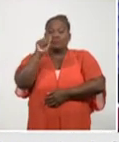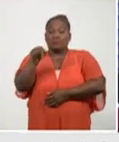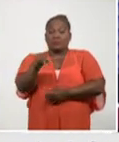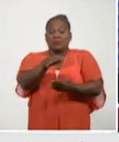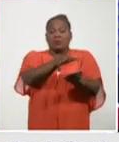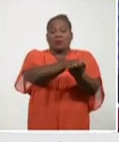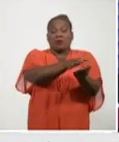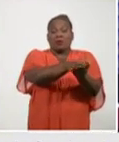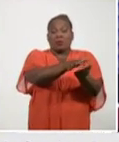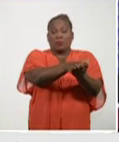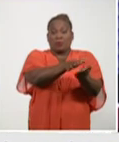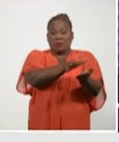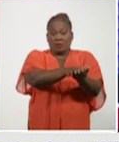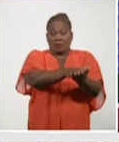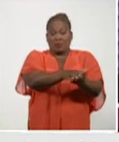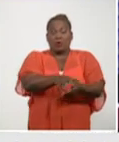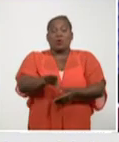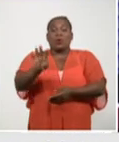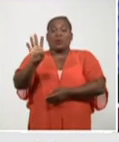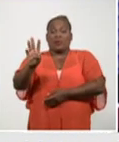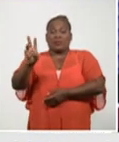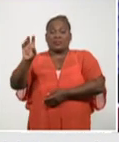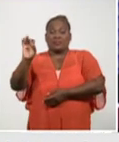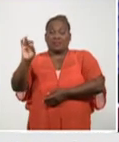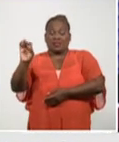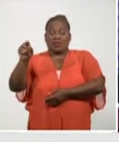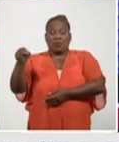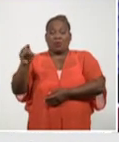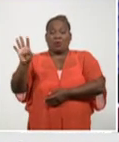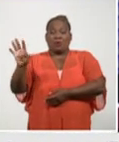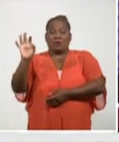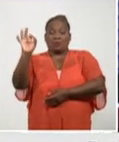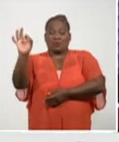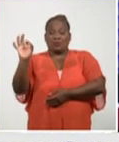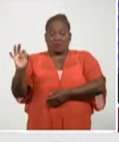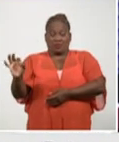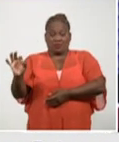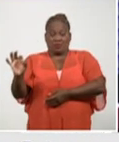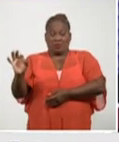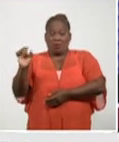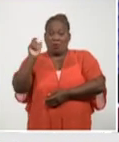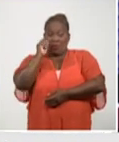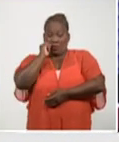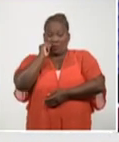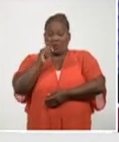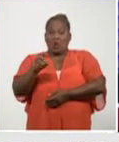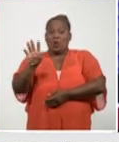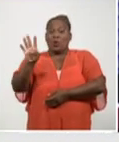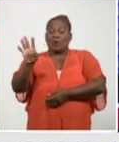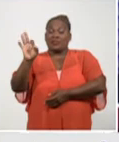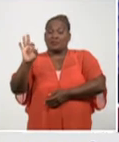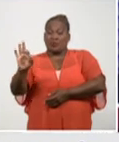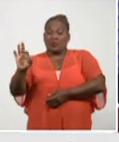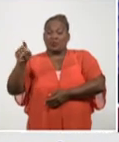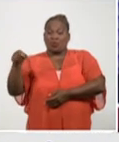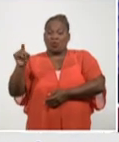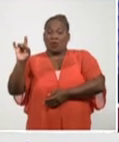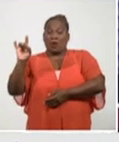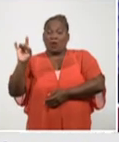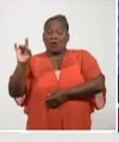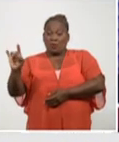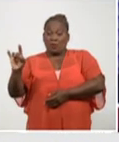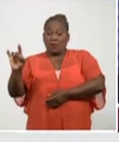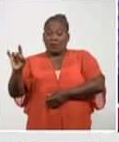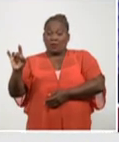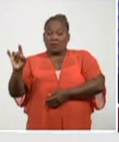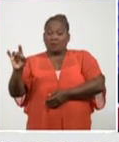el 47,4%. El 48,9% ayer del sexo masculino, del